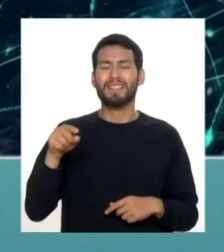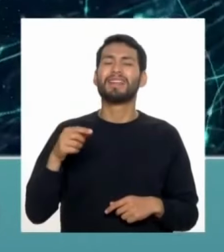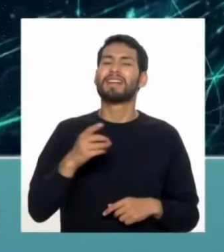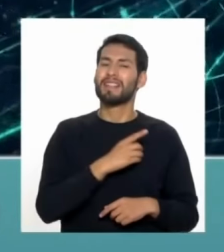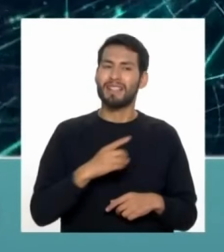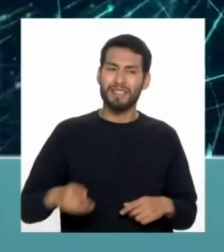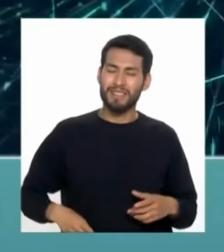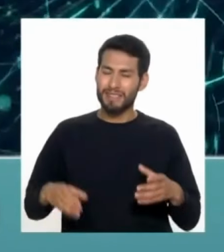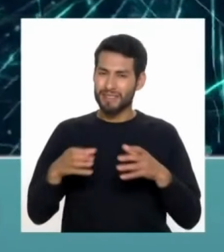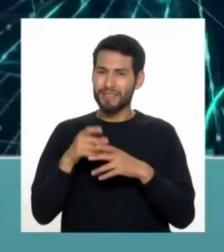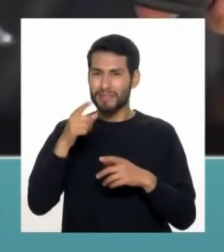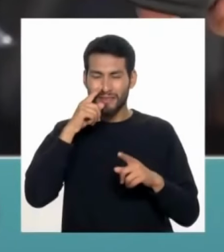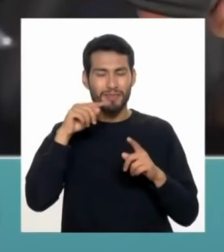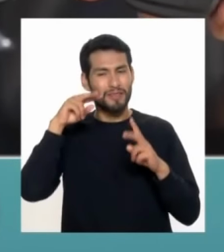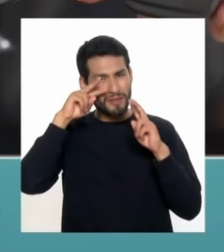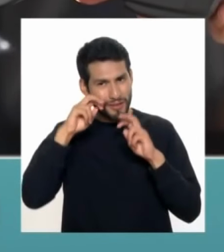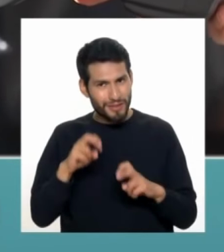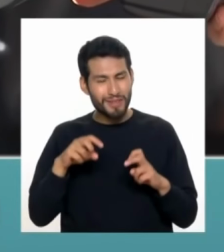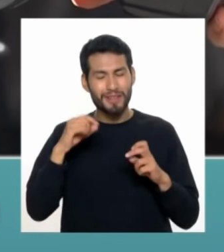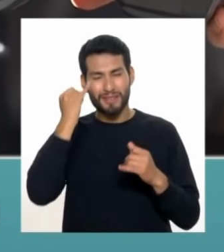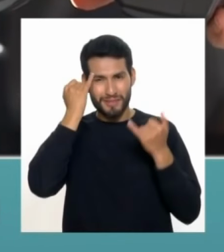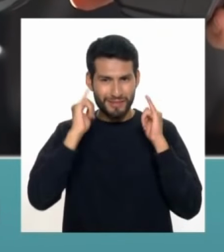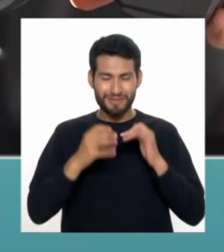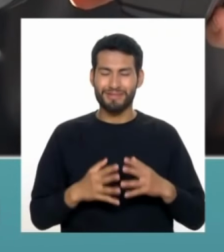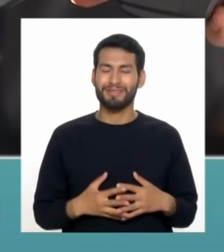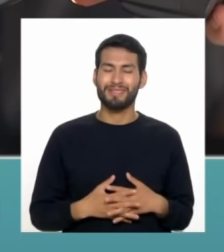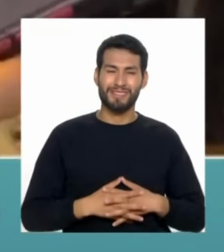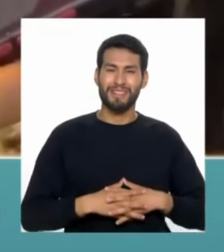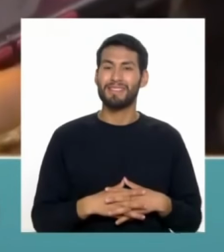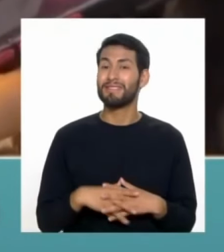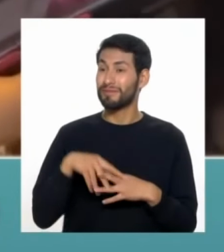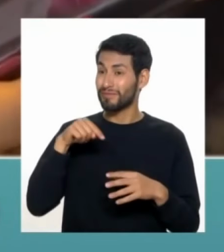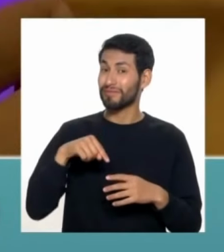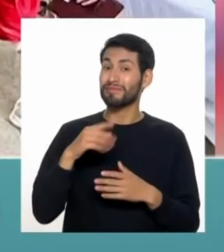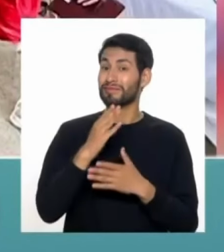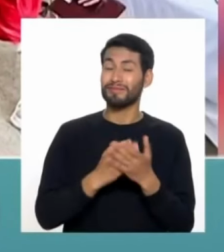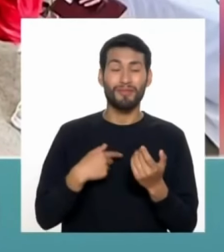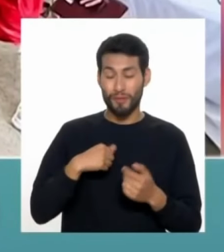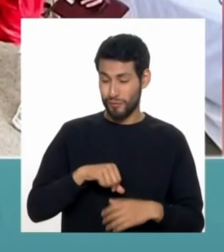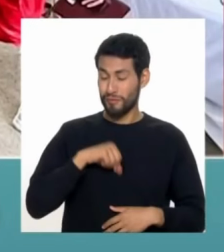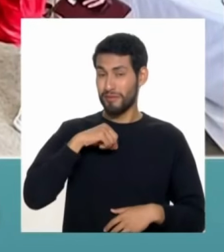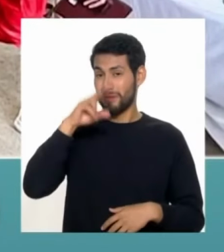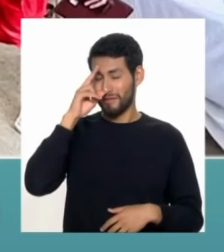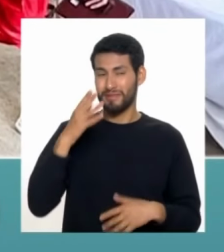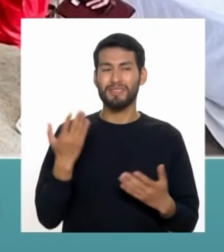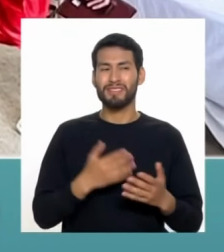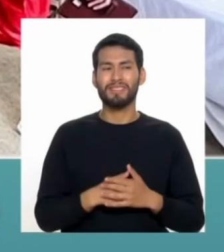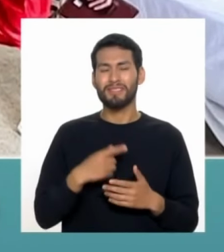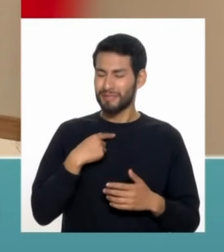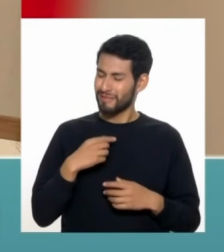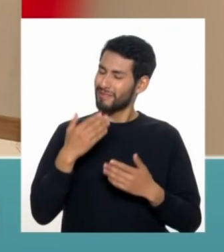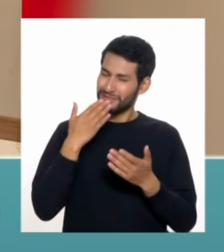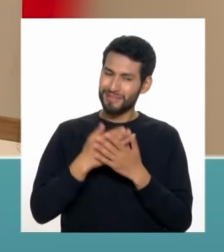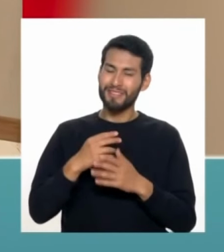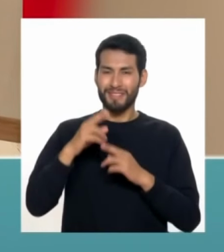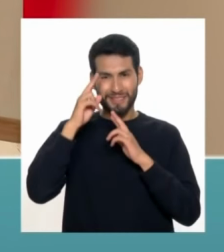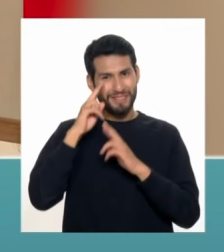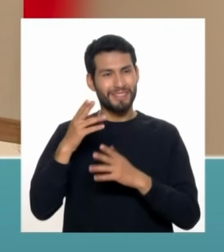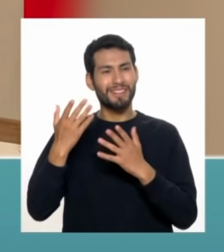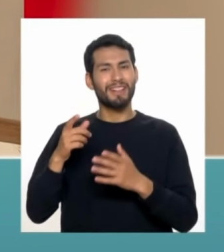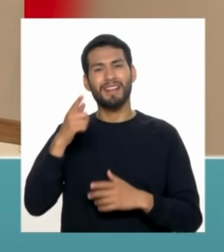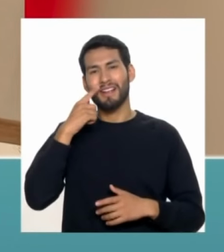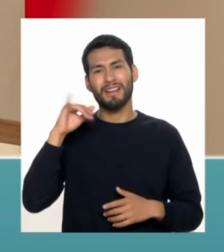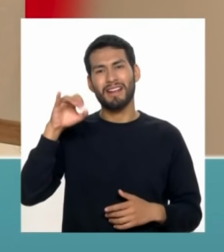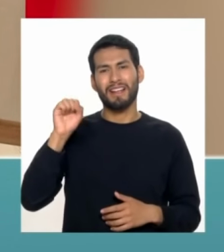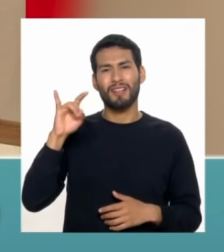de Prospectiva y Estudios Estratégicos. Y en nuestra secuencia Orgullo Peruano tenemos el honor de entrevistar a